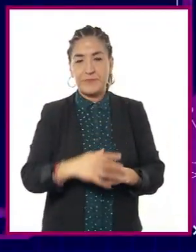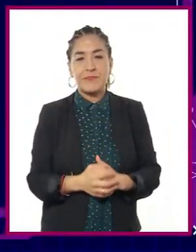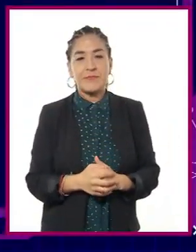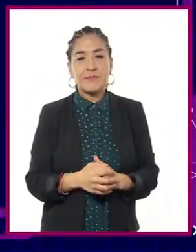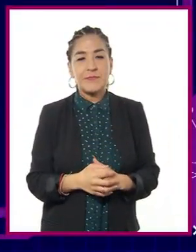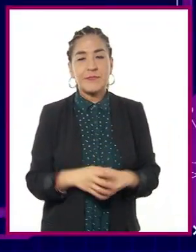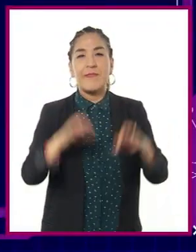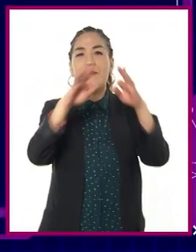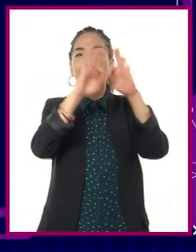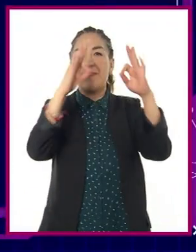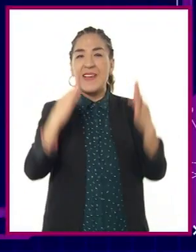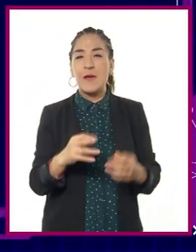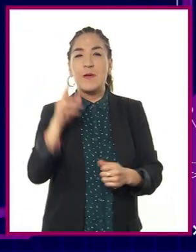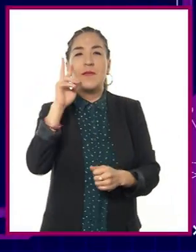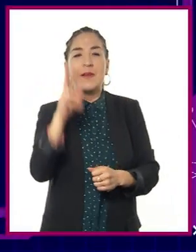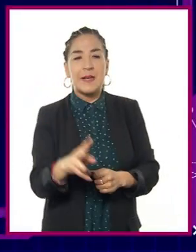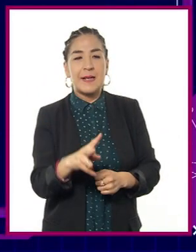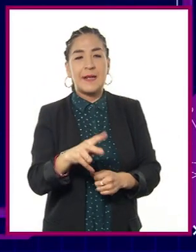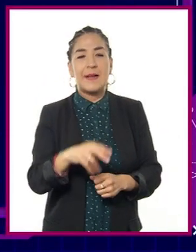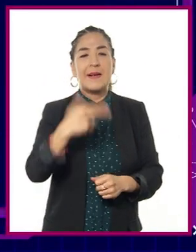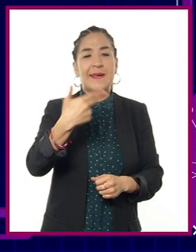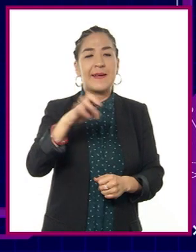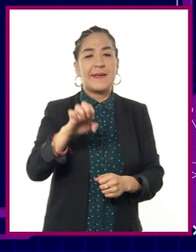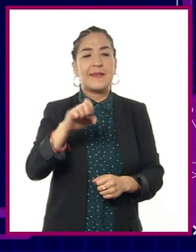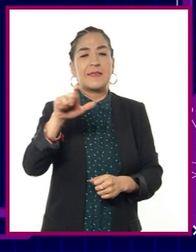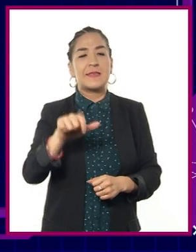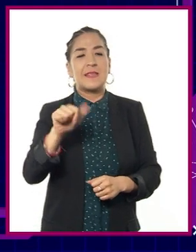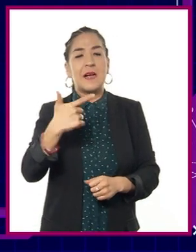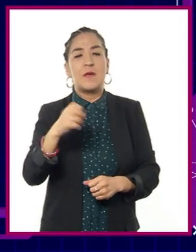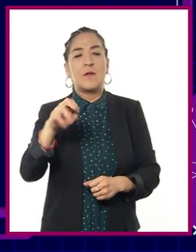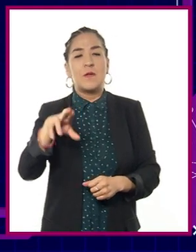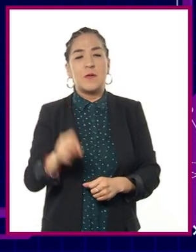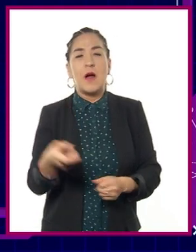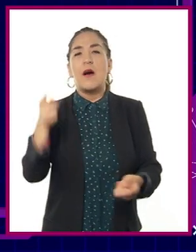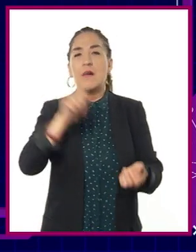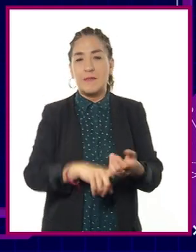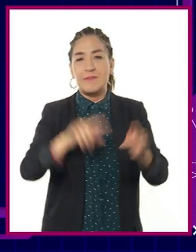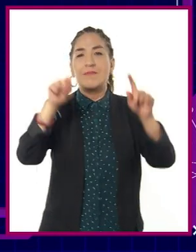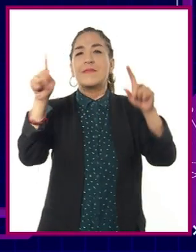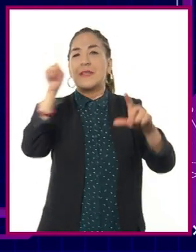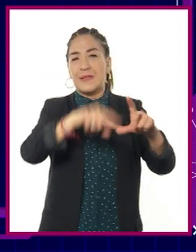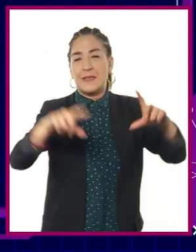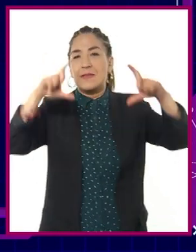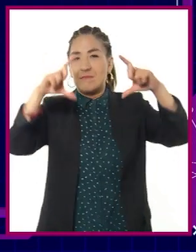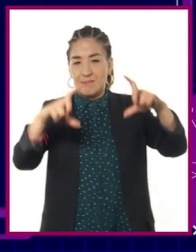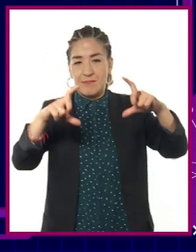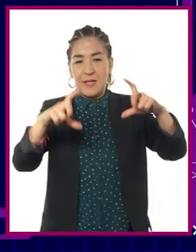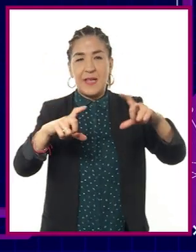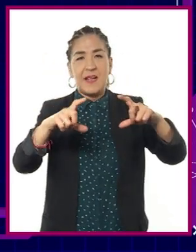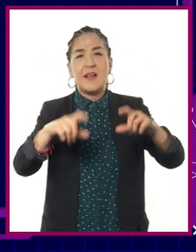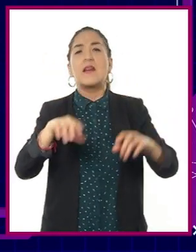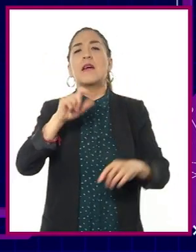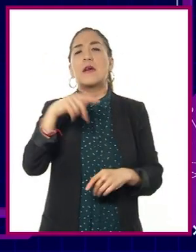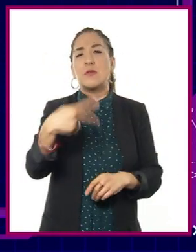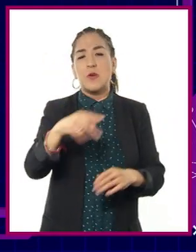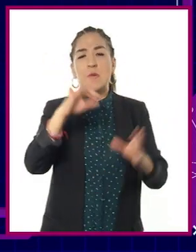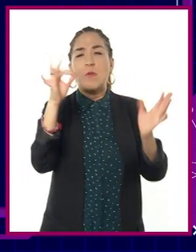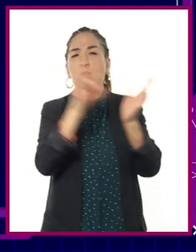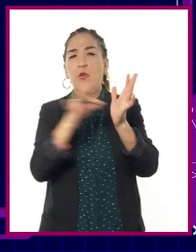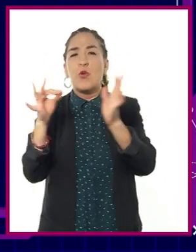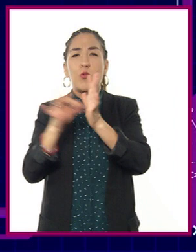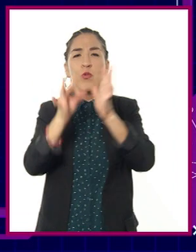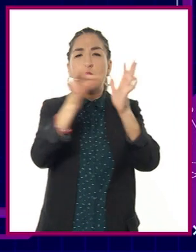En la figura se observa un hexágono inscrito en la circunferencia. Todos los vértices del